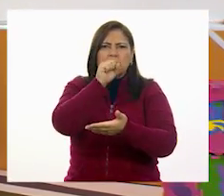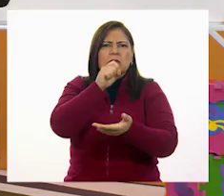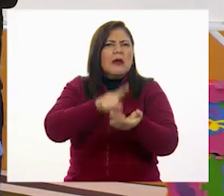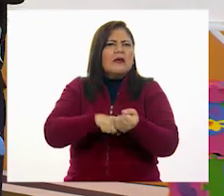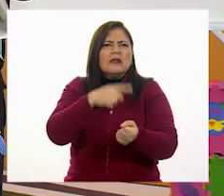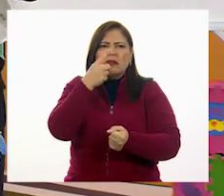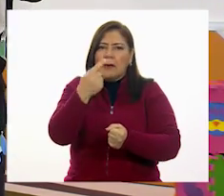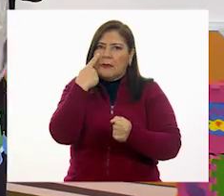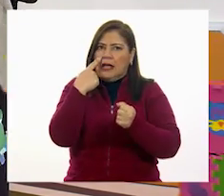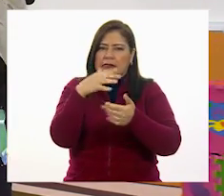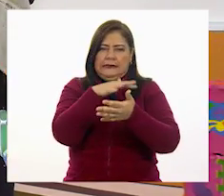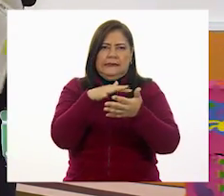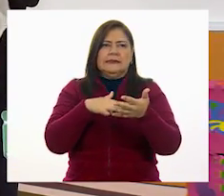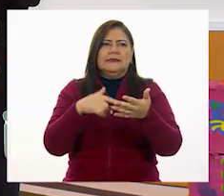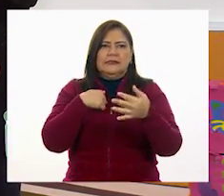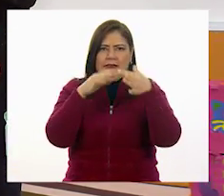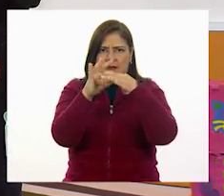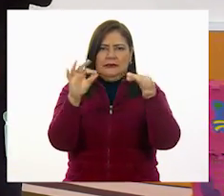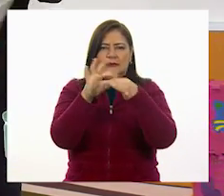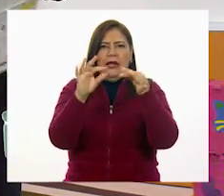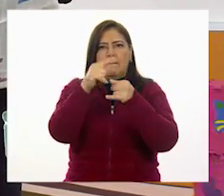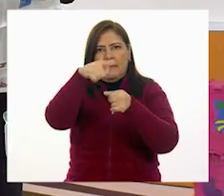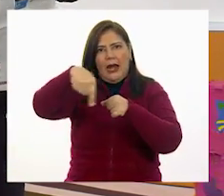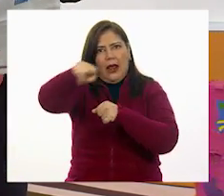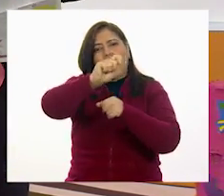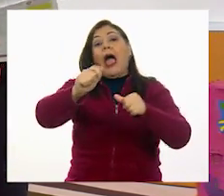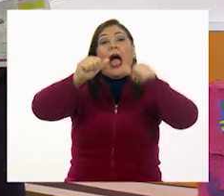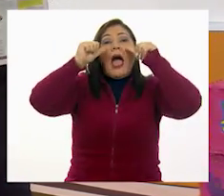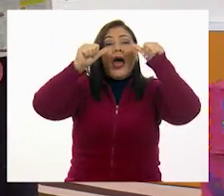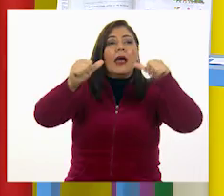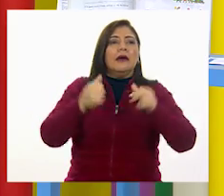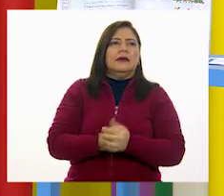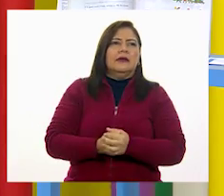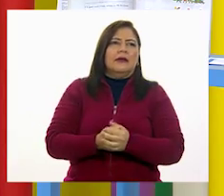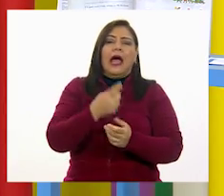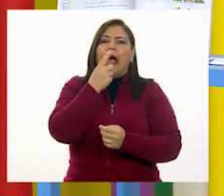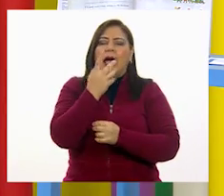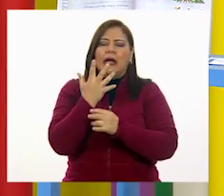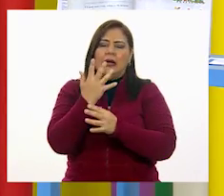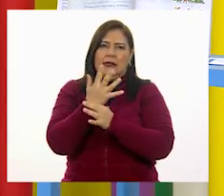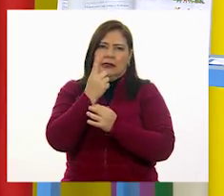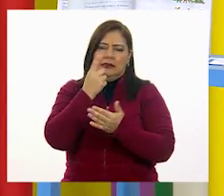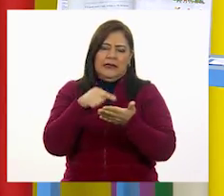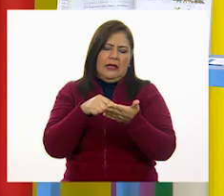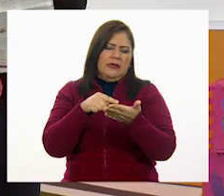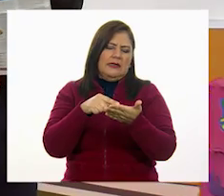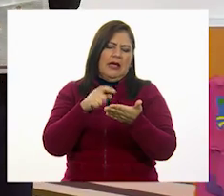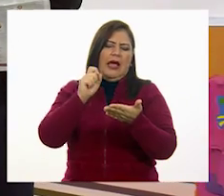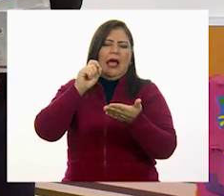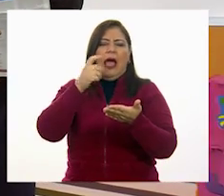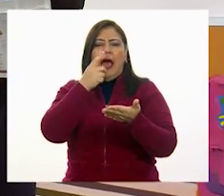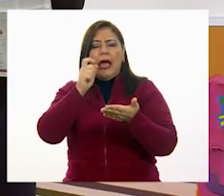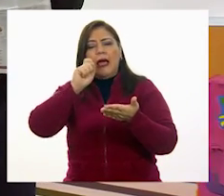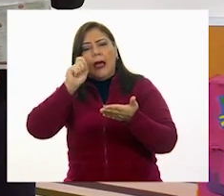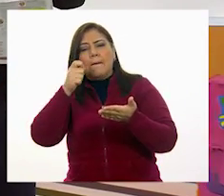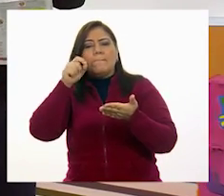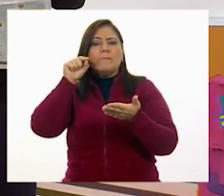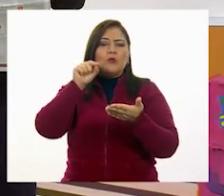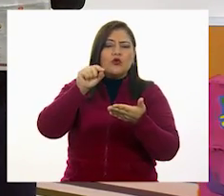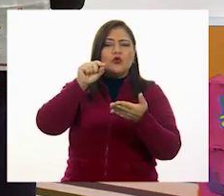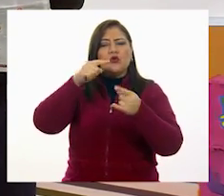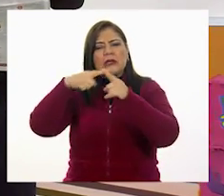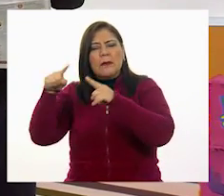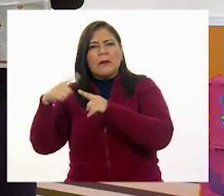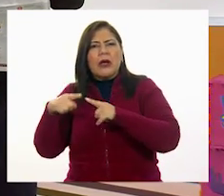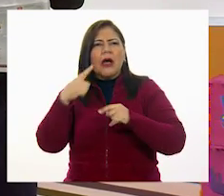mirad, se los voy a leer para que prestemos mucha atención. Dice, los signos ortográficos, teniendo